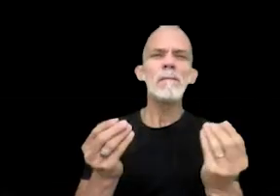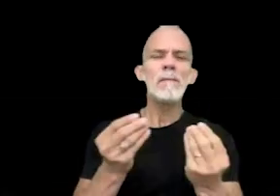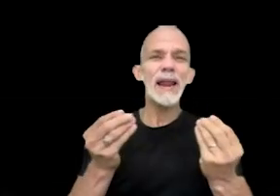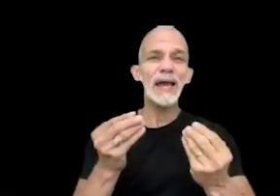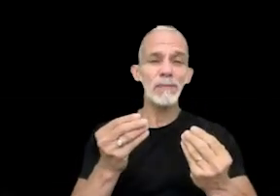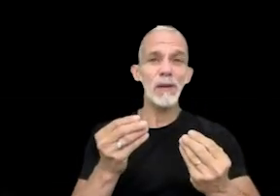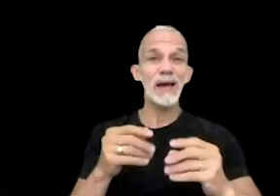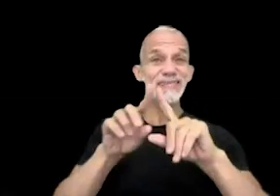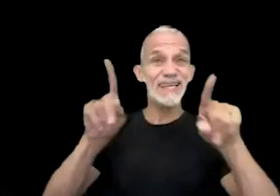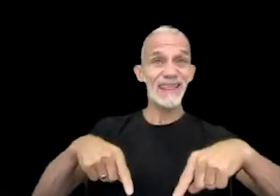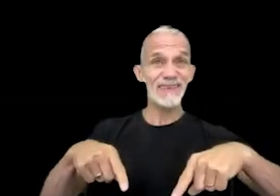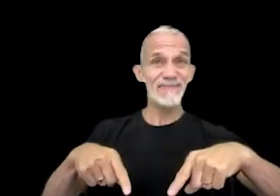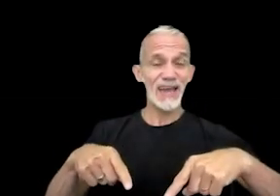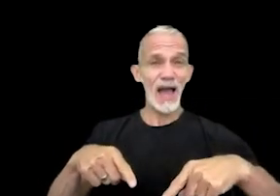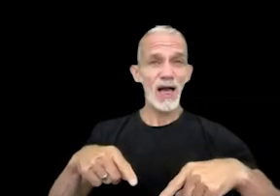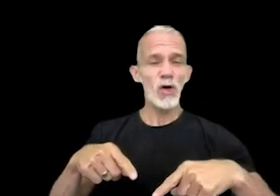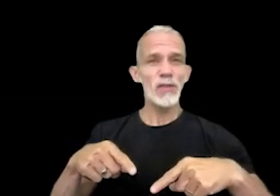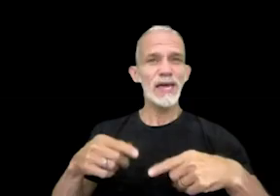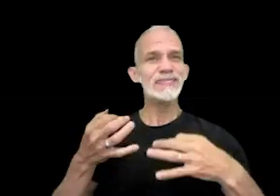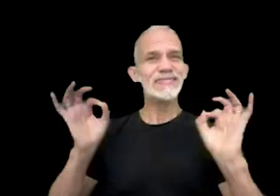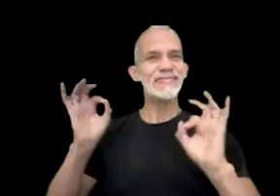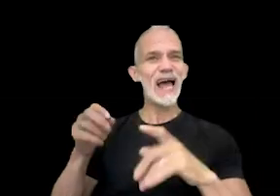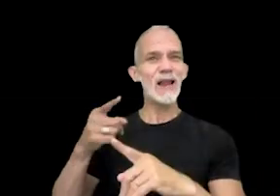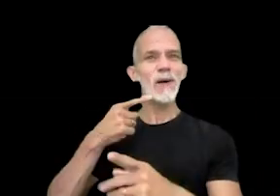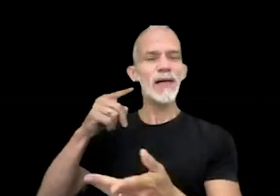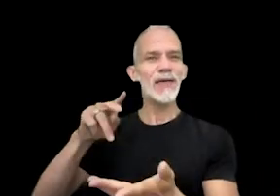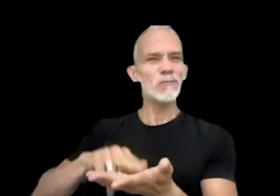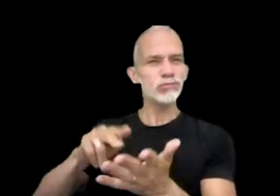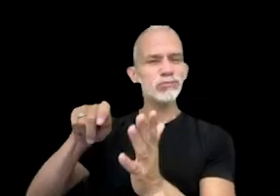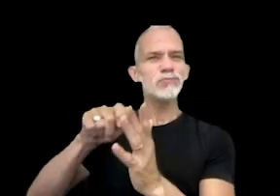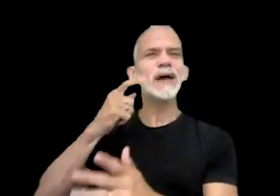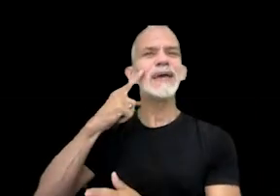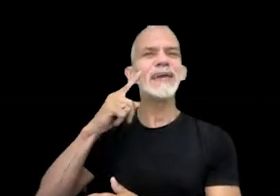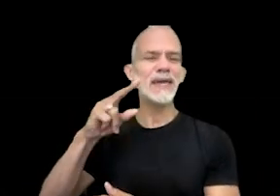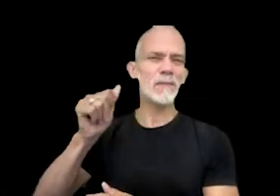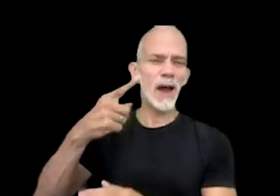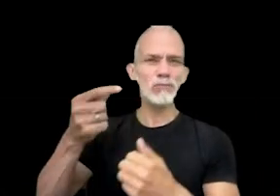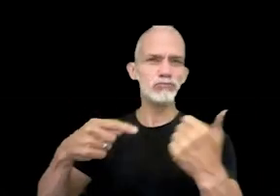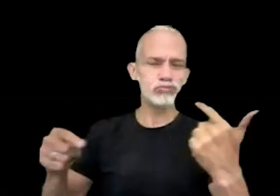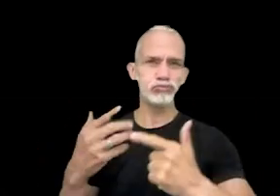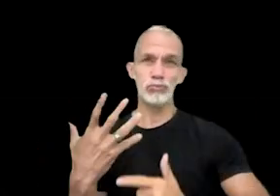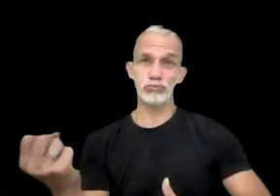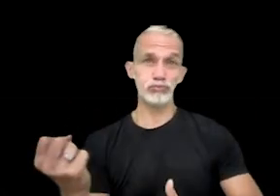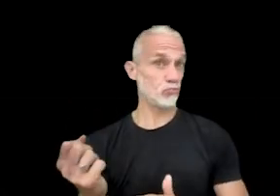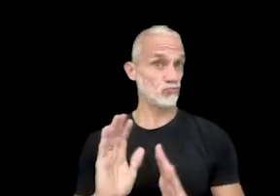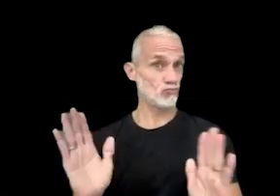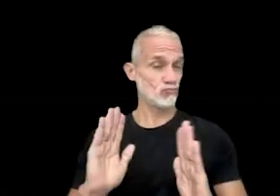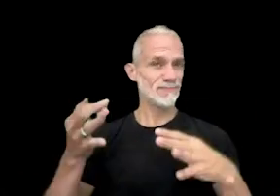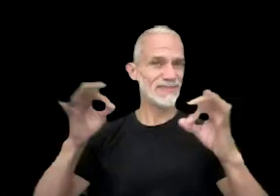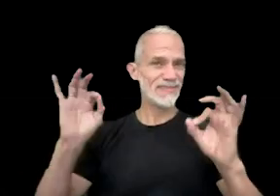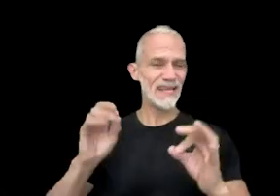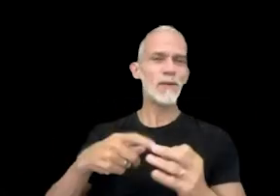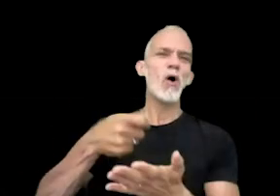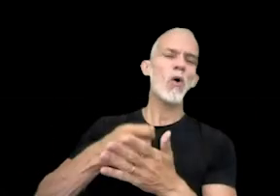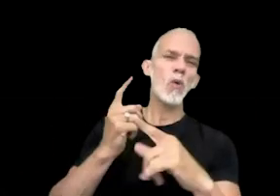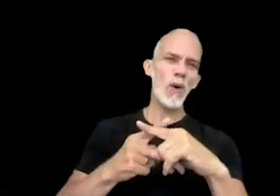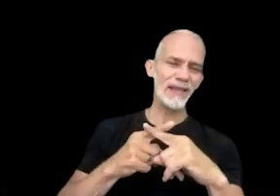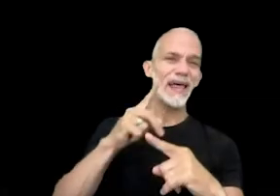el certificado de exclusión de regímenes de retención, percepción o pagos a cuenta de